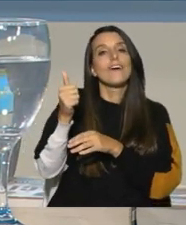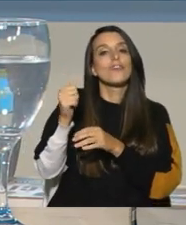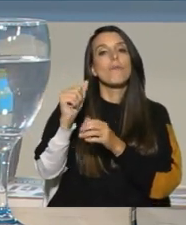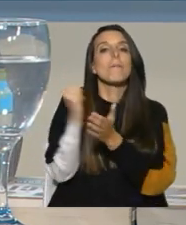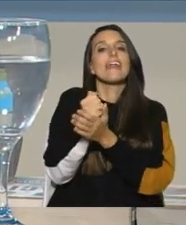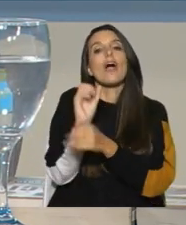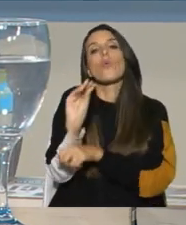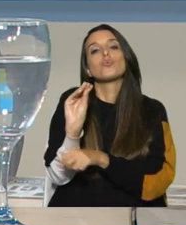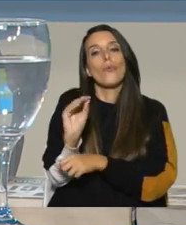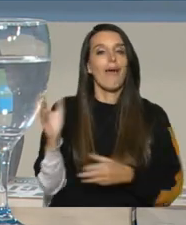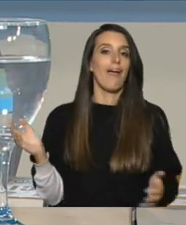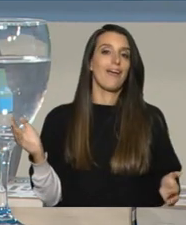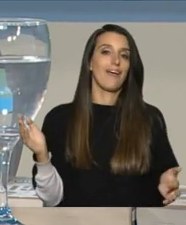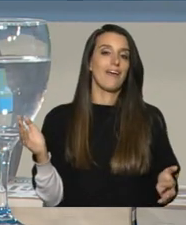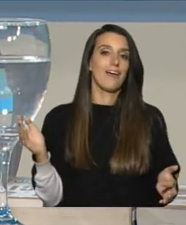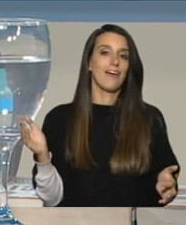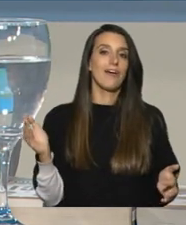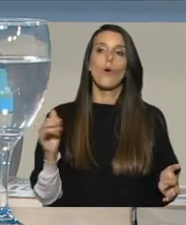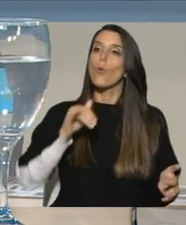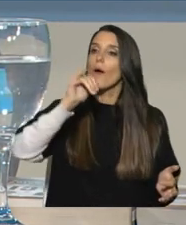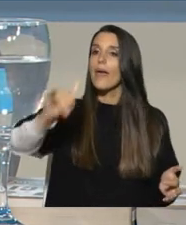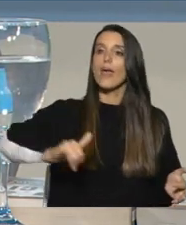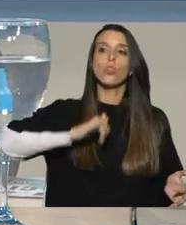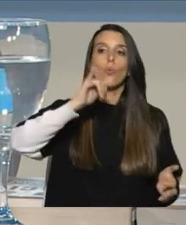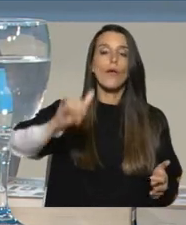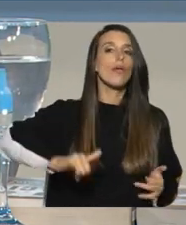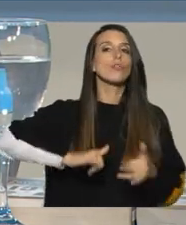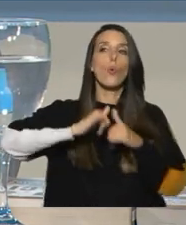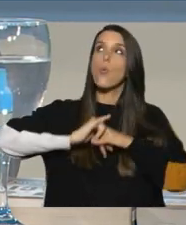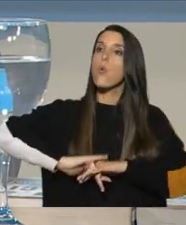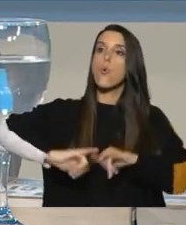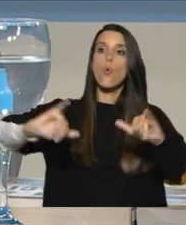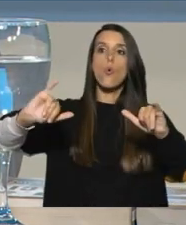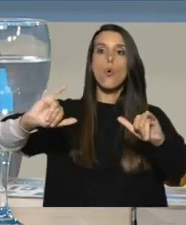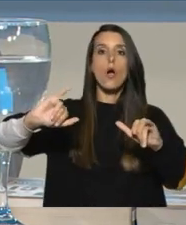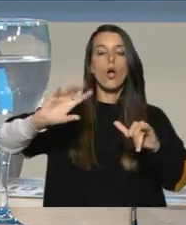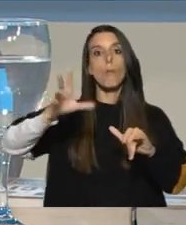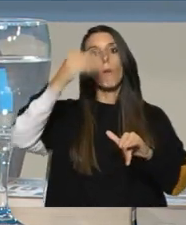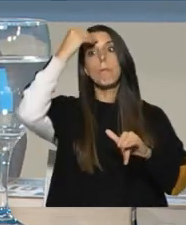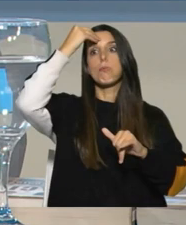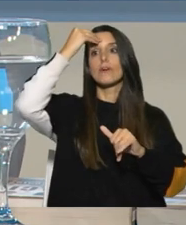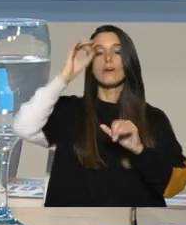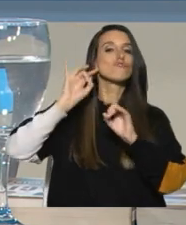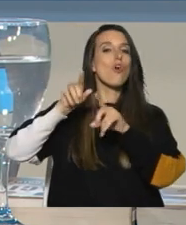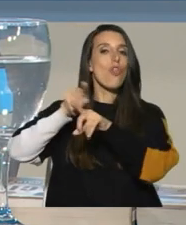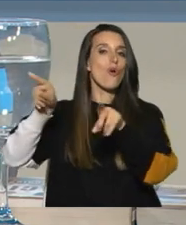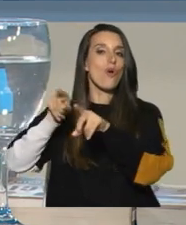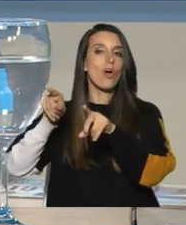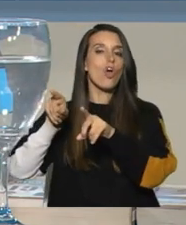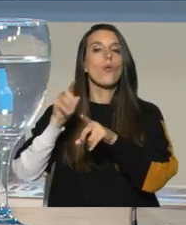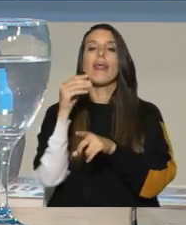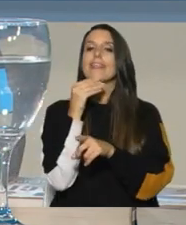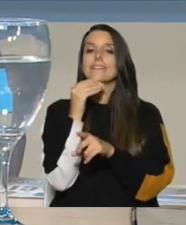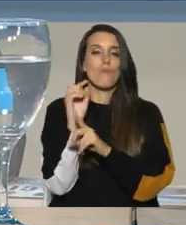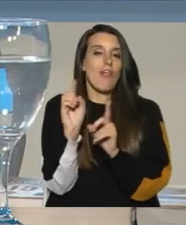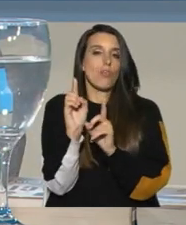cultural. Y la narrativa que implantaron en la sociedad está clarísima. Ya no es algo disimulado, ya ha